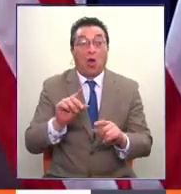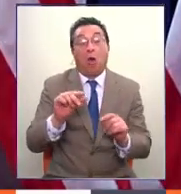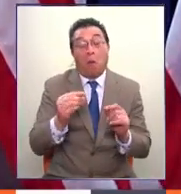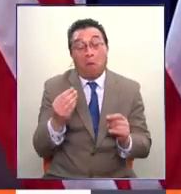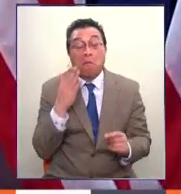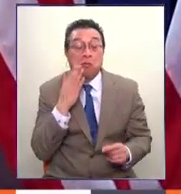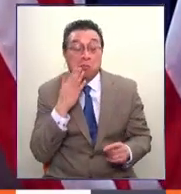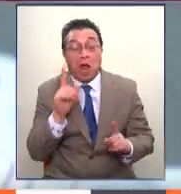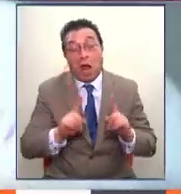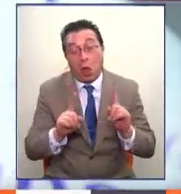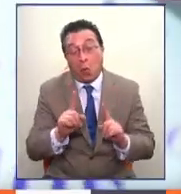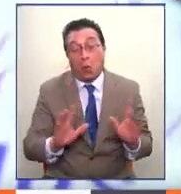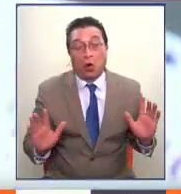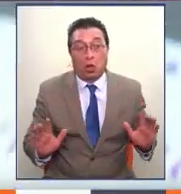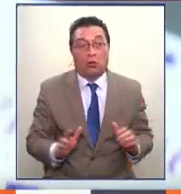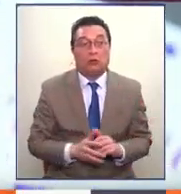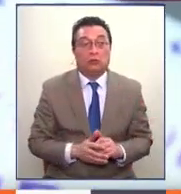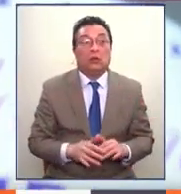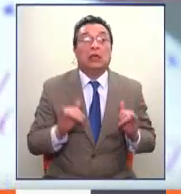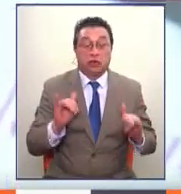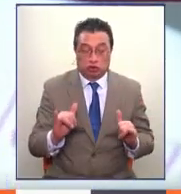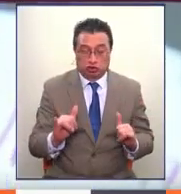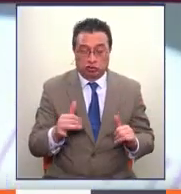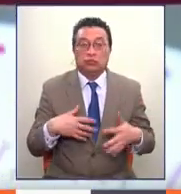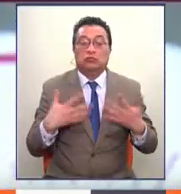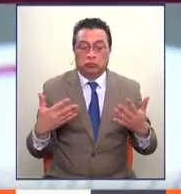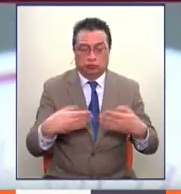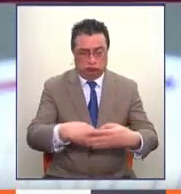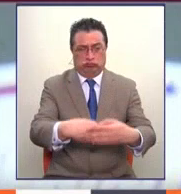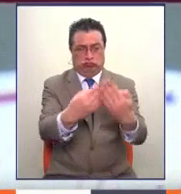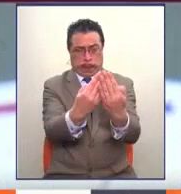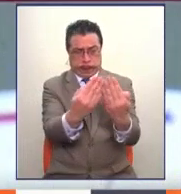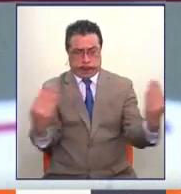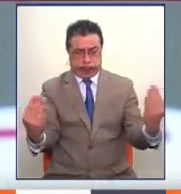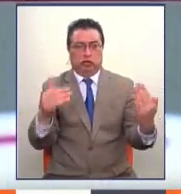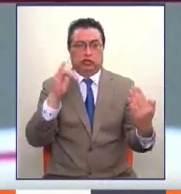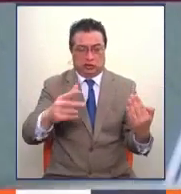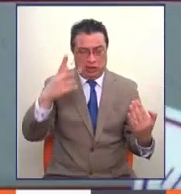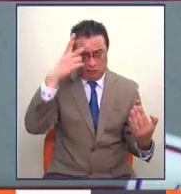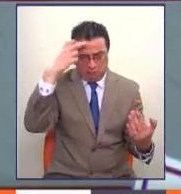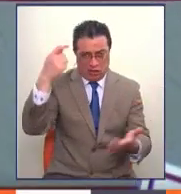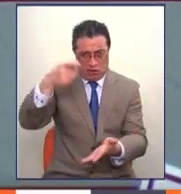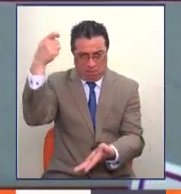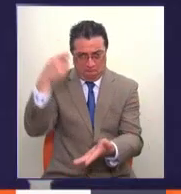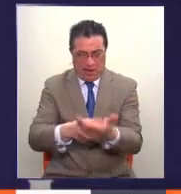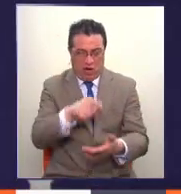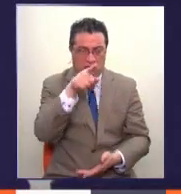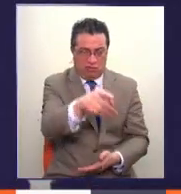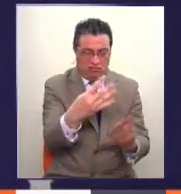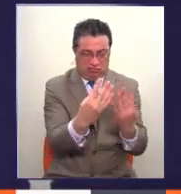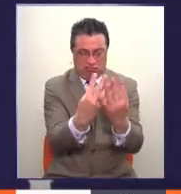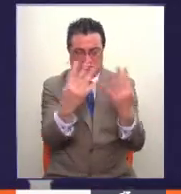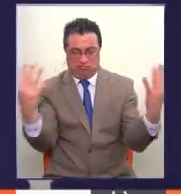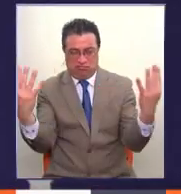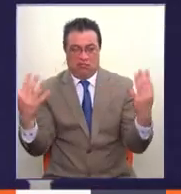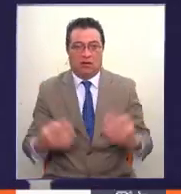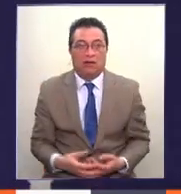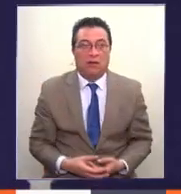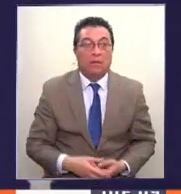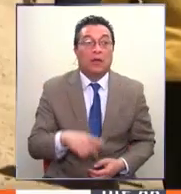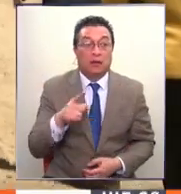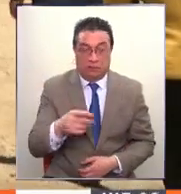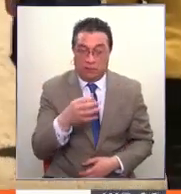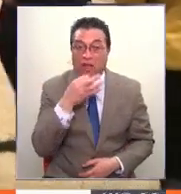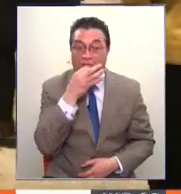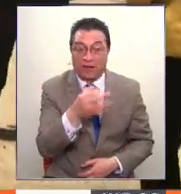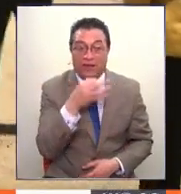personas. Sí, vamos a tener un muro y sí, México va a pagar el 100% del muro. Mientras Trump se refería de esta